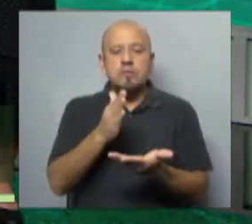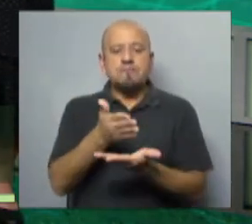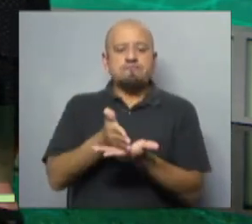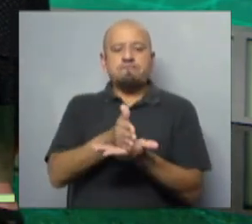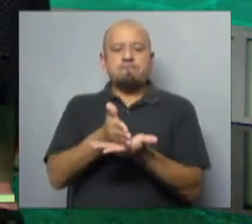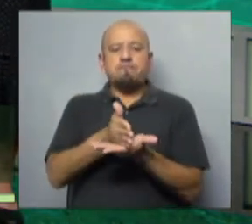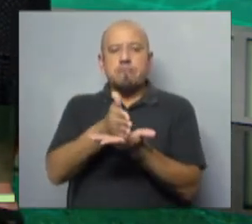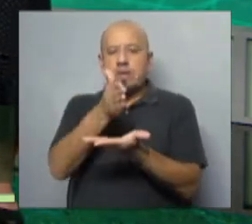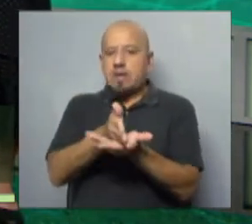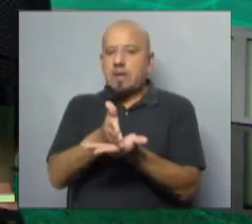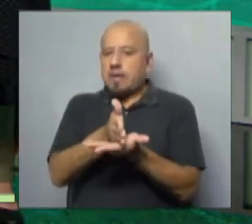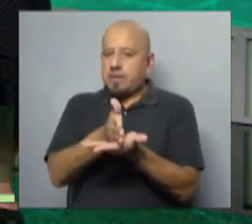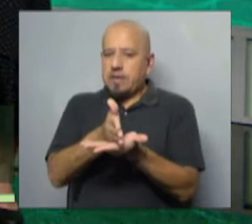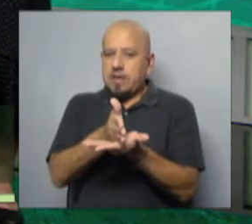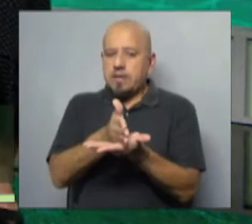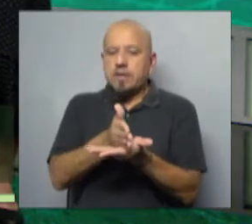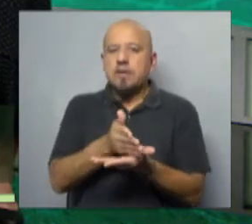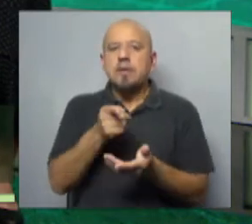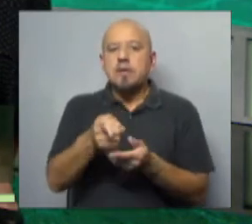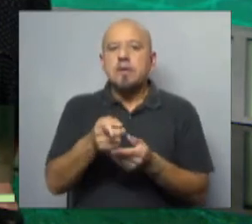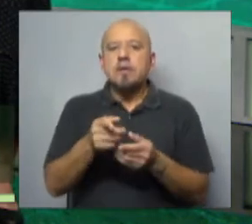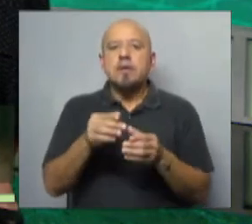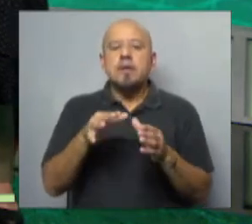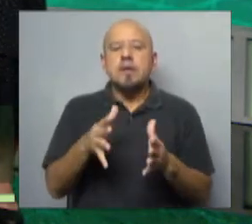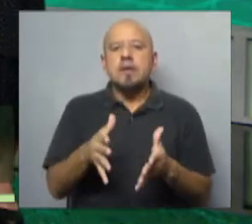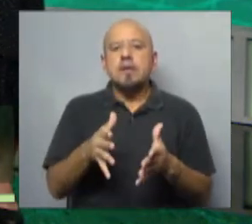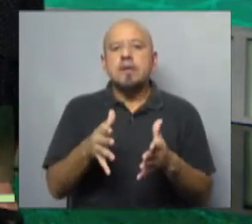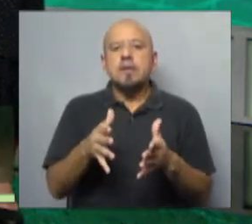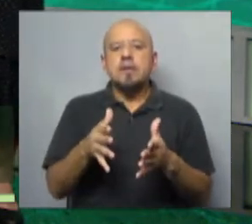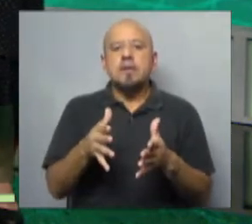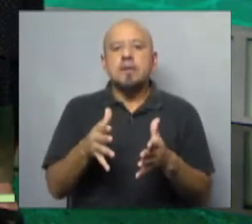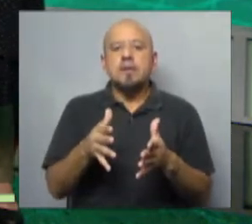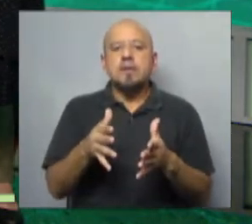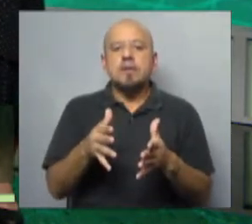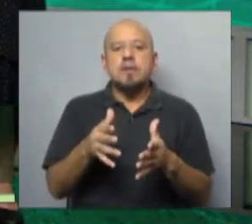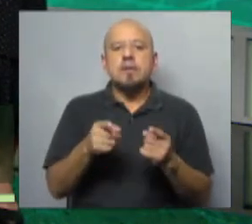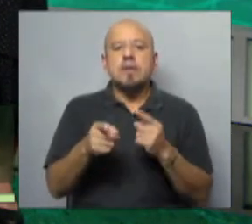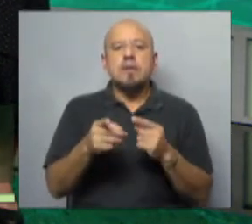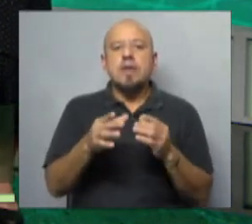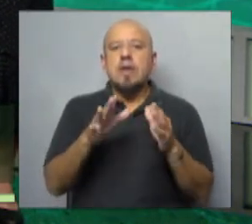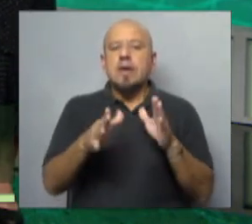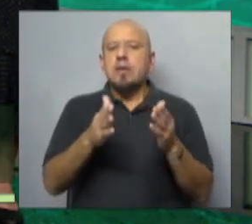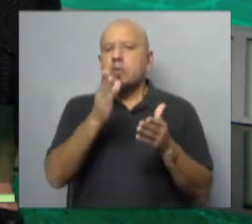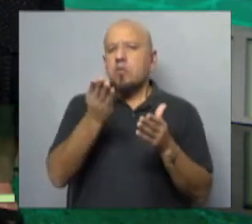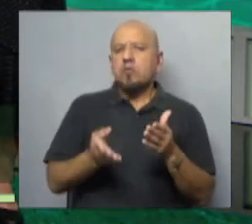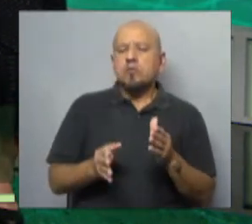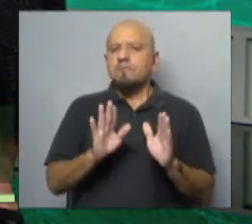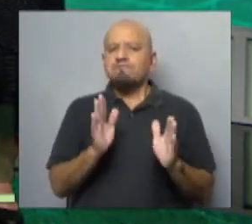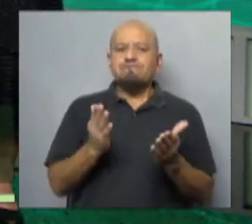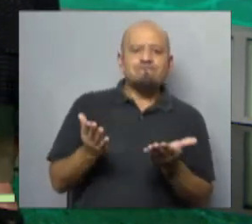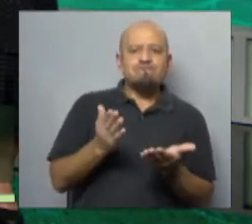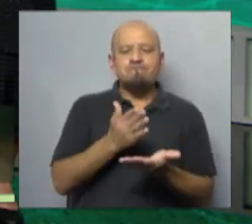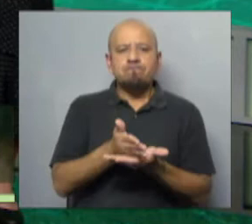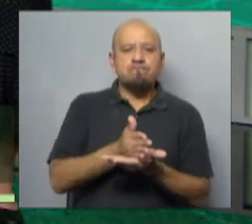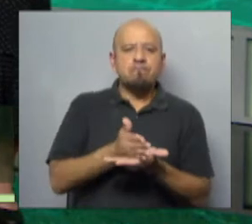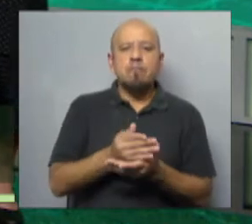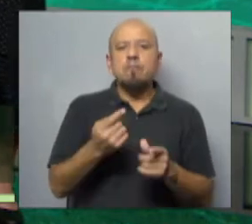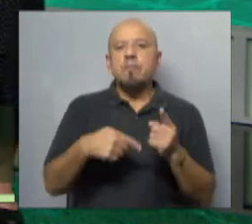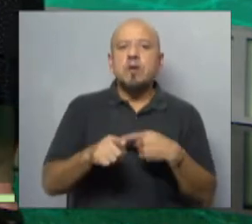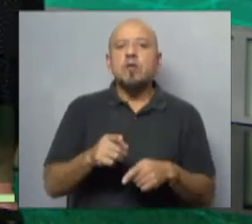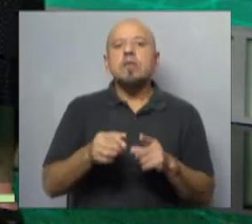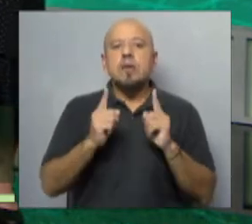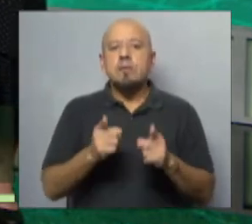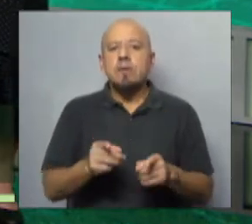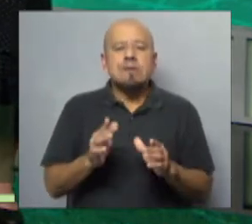quiere decir esto que se ubicaban en el centro mayoritariamente en el centro de que tenían posturas más moderadas pero también que